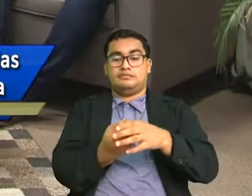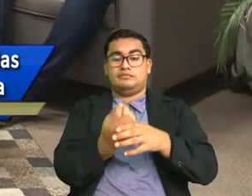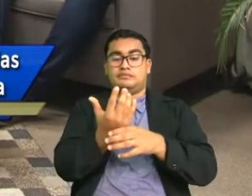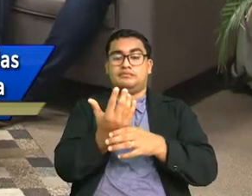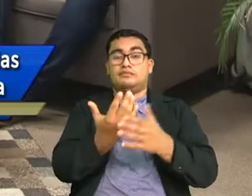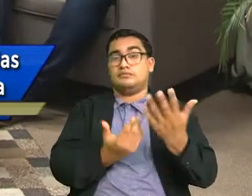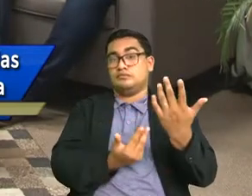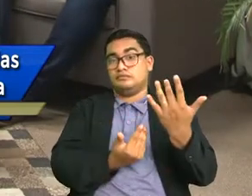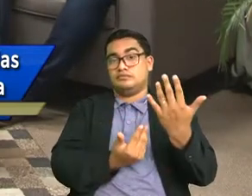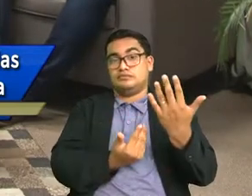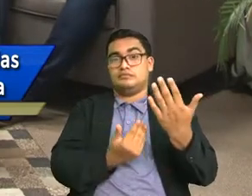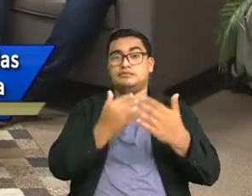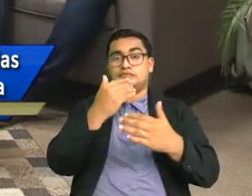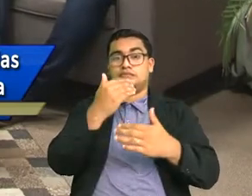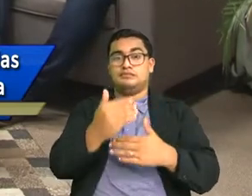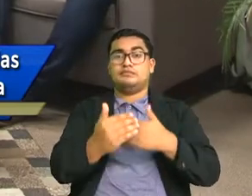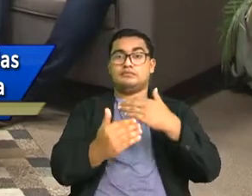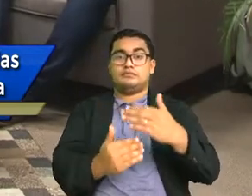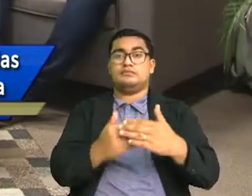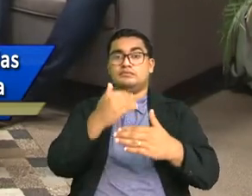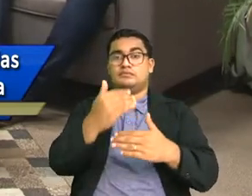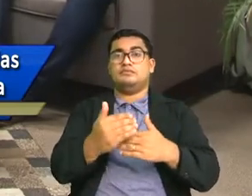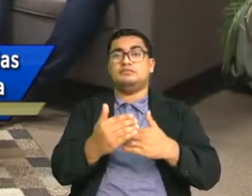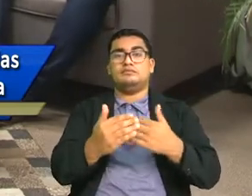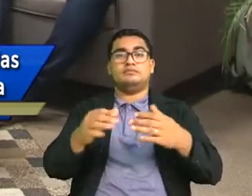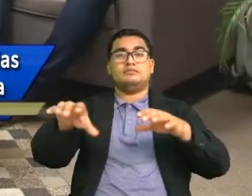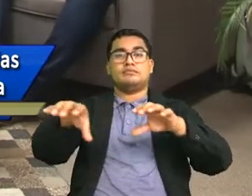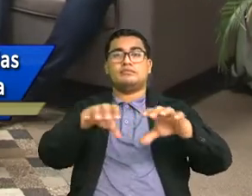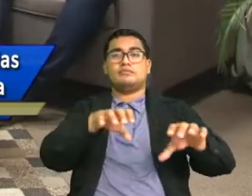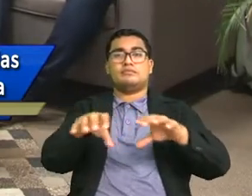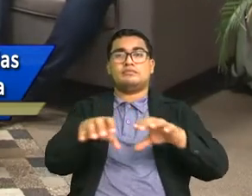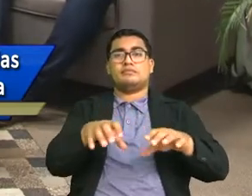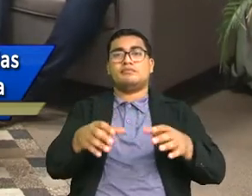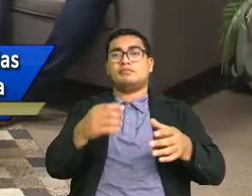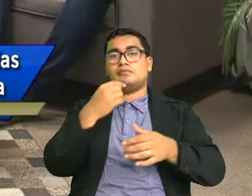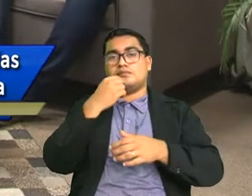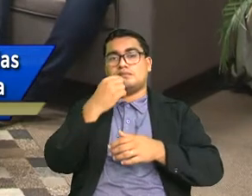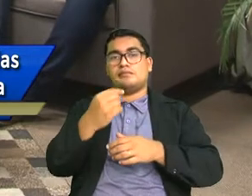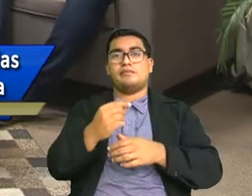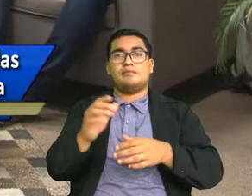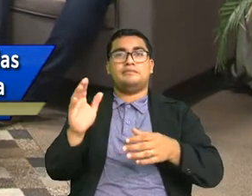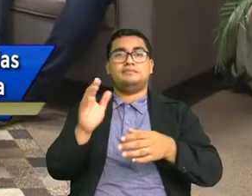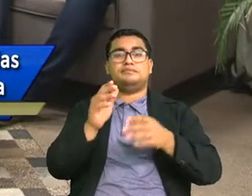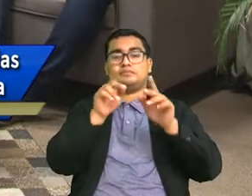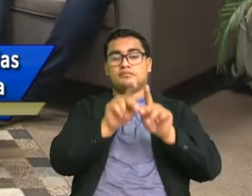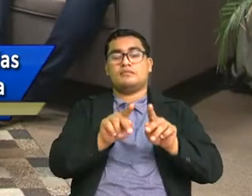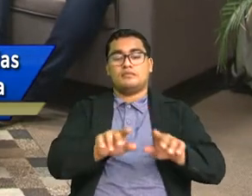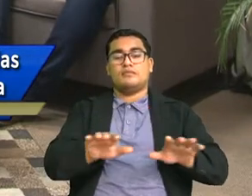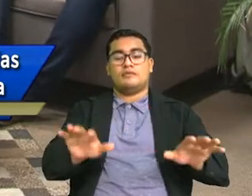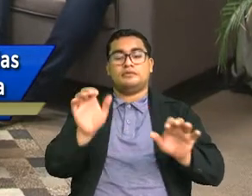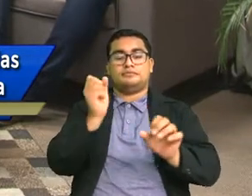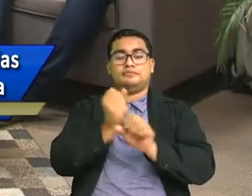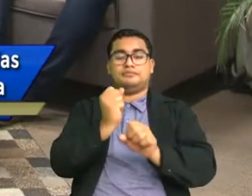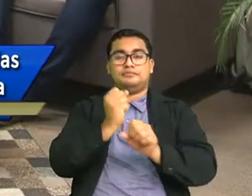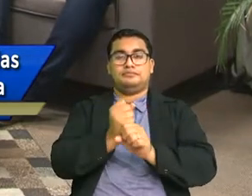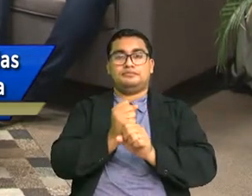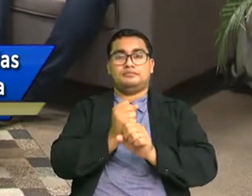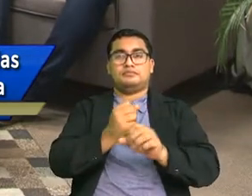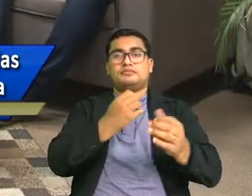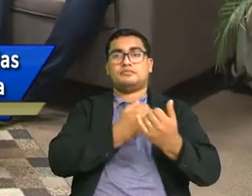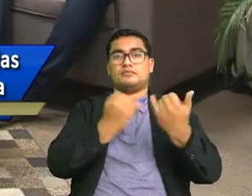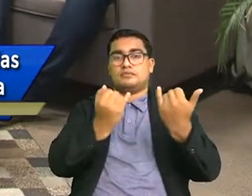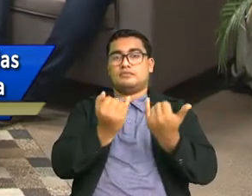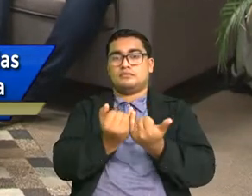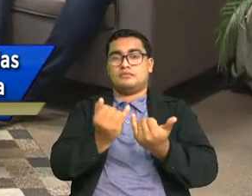proceso es un proceso de dos decirle si un certamen lo que está en el marco también de todo de todo un plan de trabajo como institución como